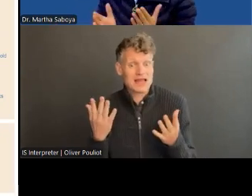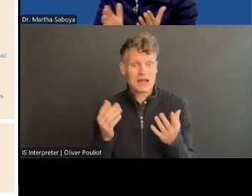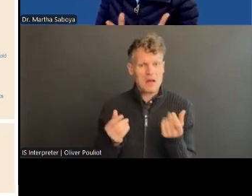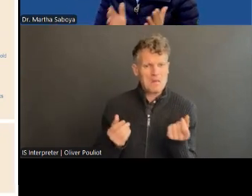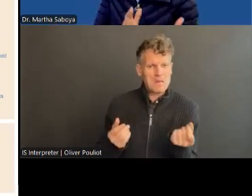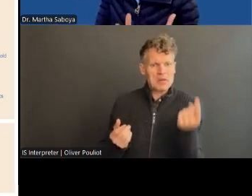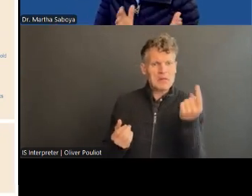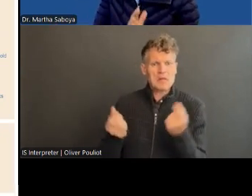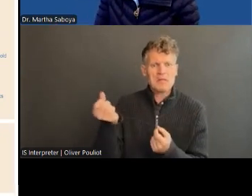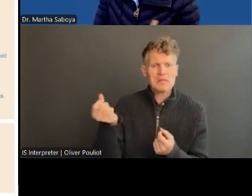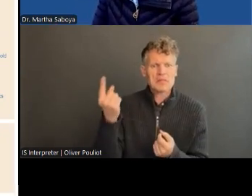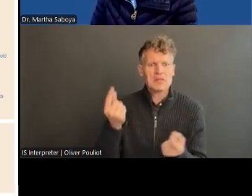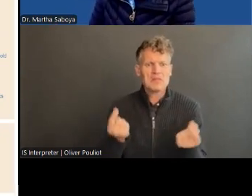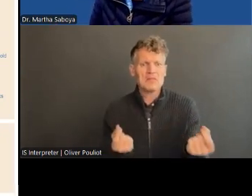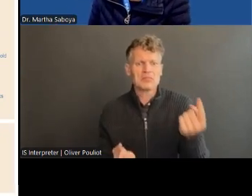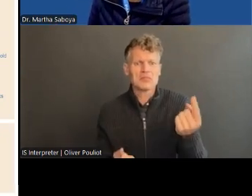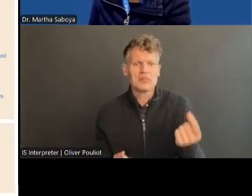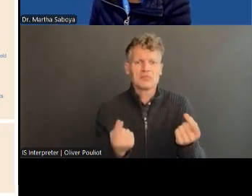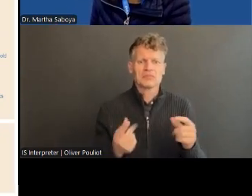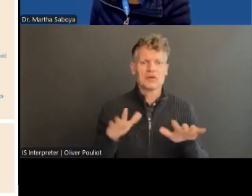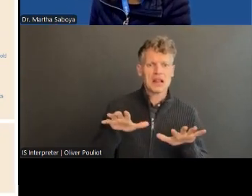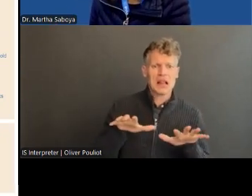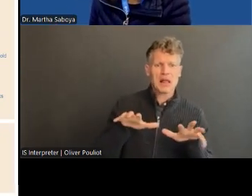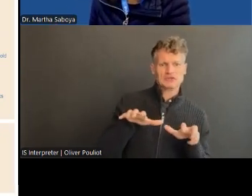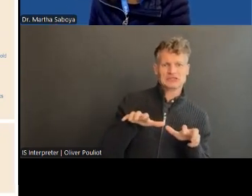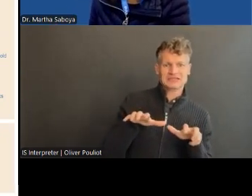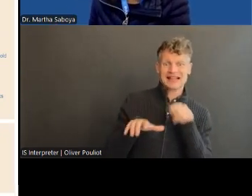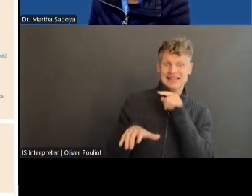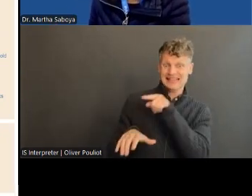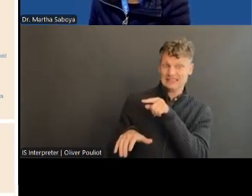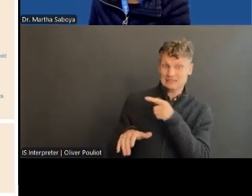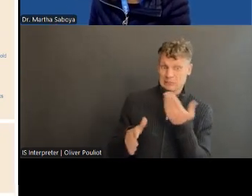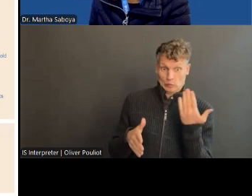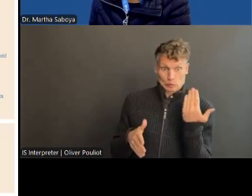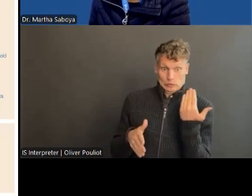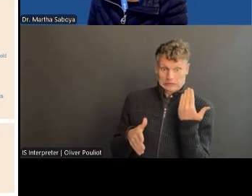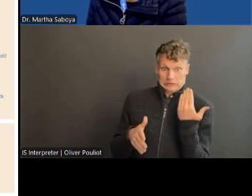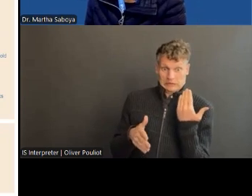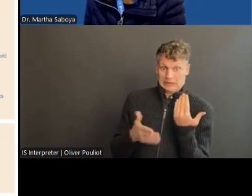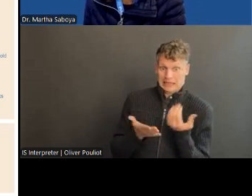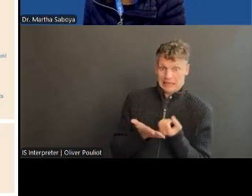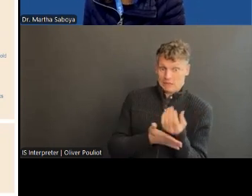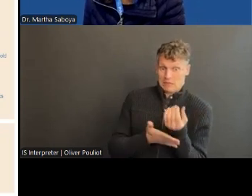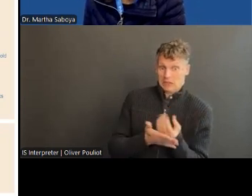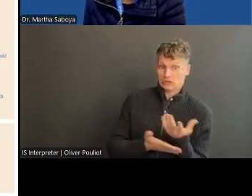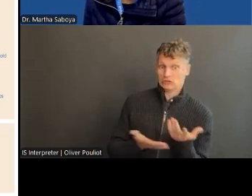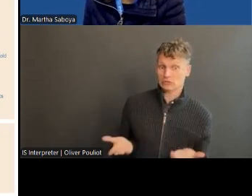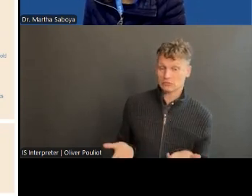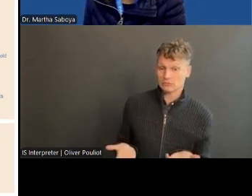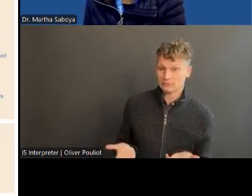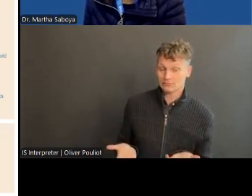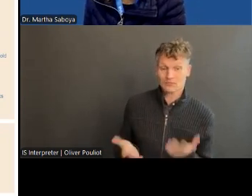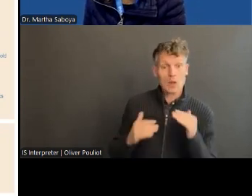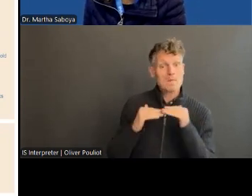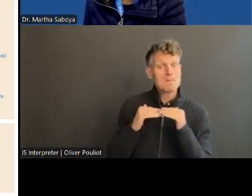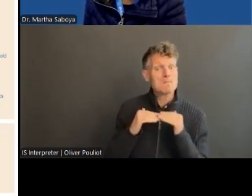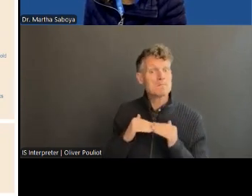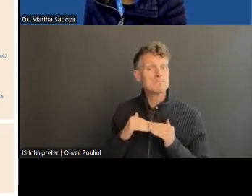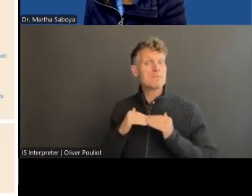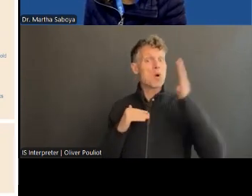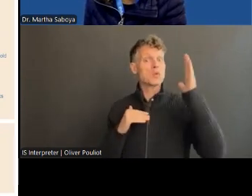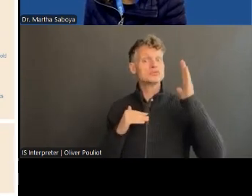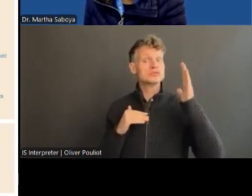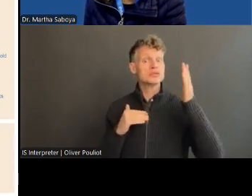casos autóctonos que tenemos según la versión más actualizada de la información. Tenemos la medición